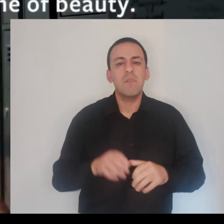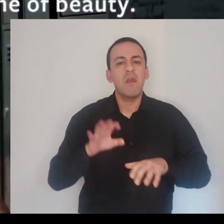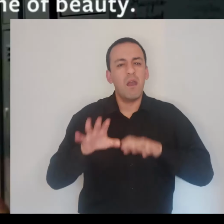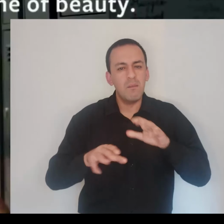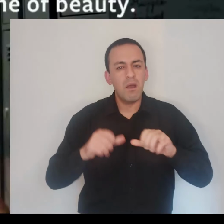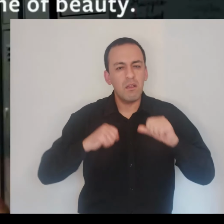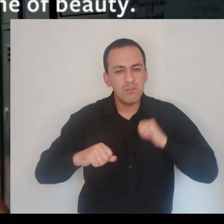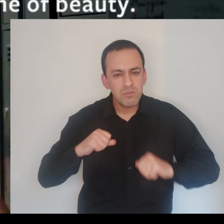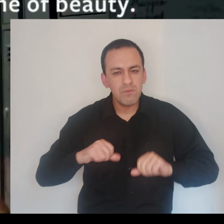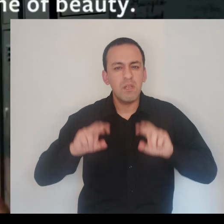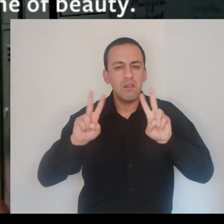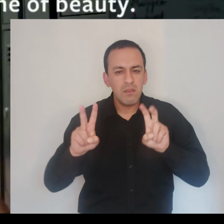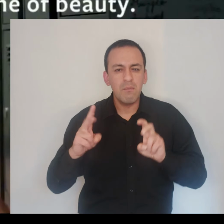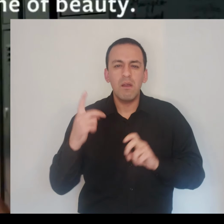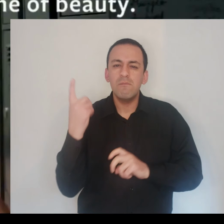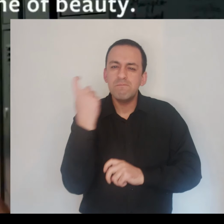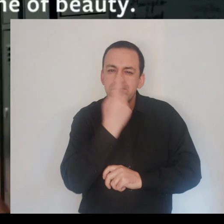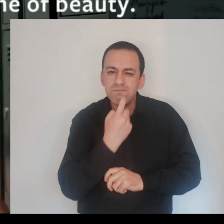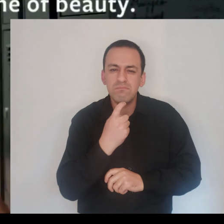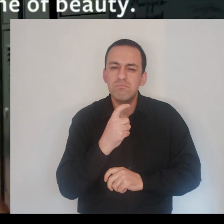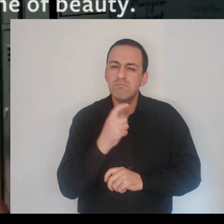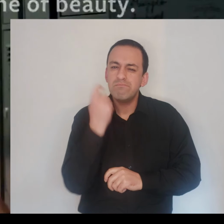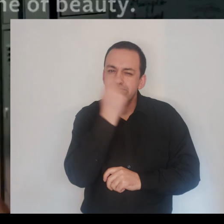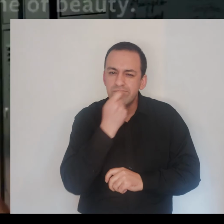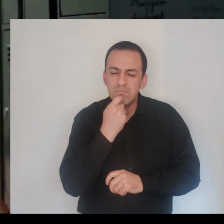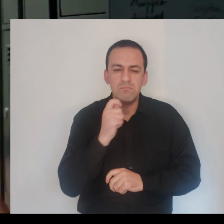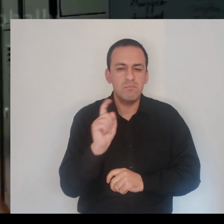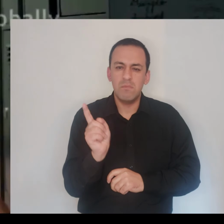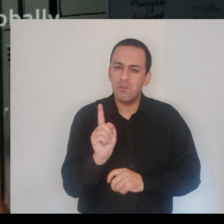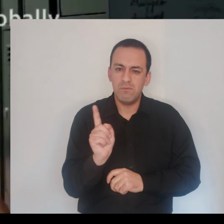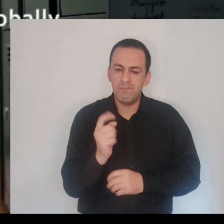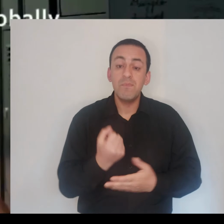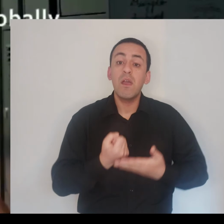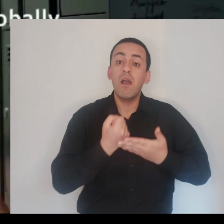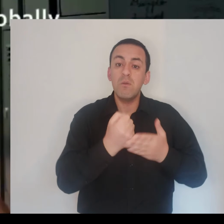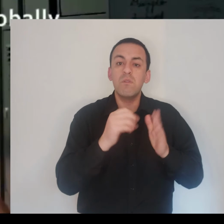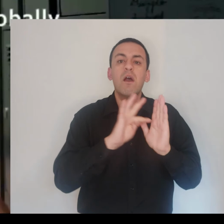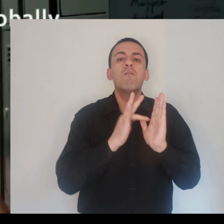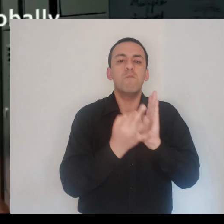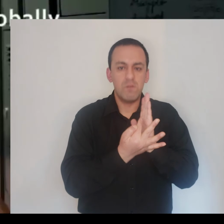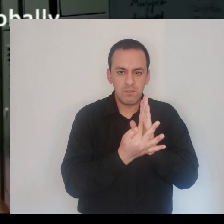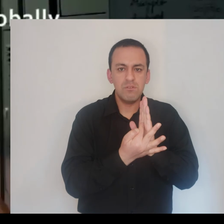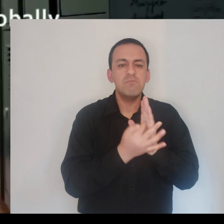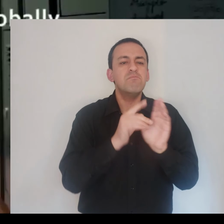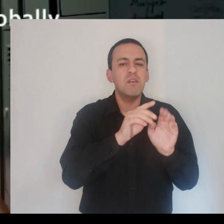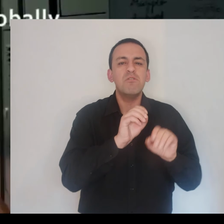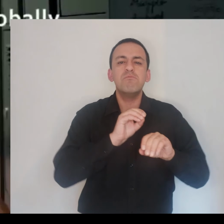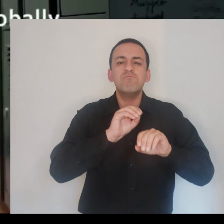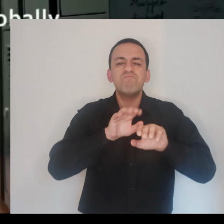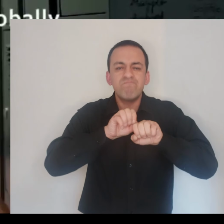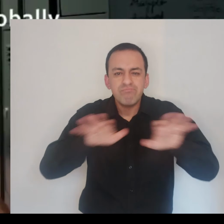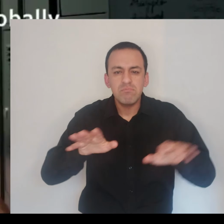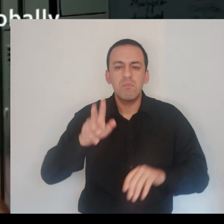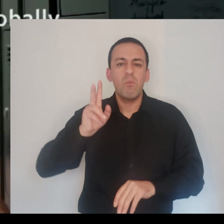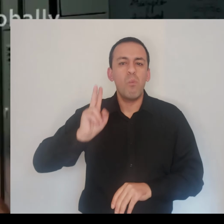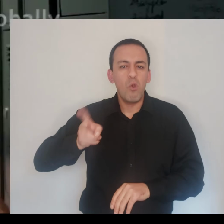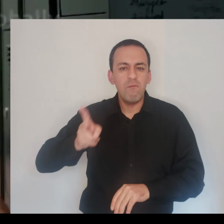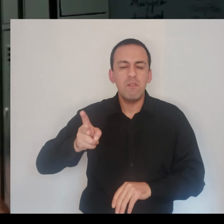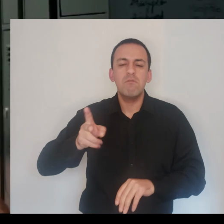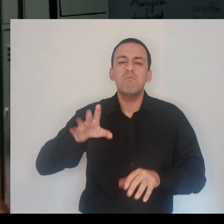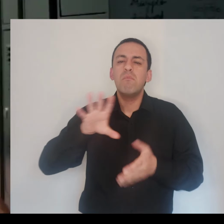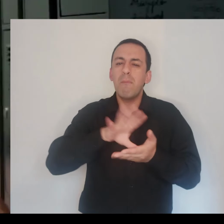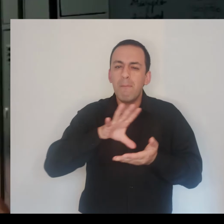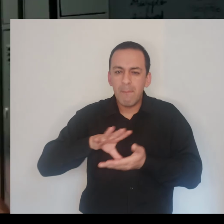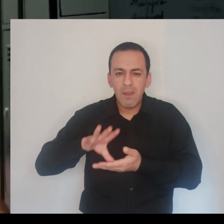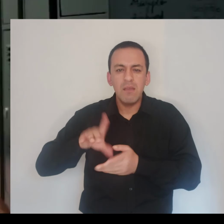Ningún animal debería sufrir y morir en nombre de la belleza. Ayuda Human Society International a prohibir las pruebas cosméticas en